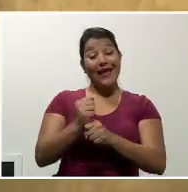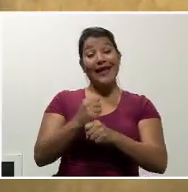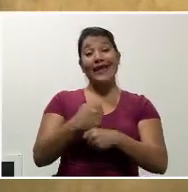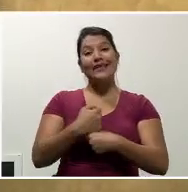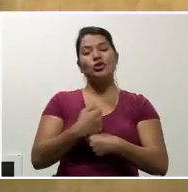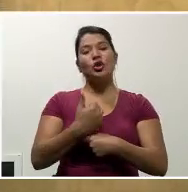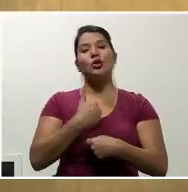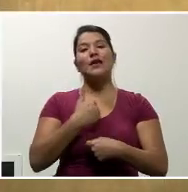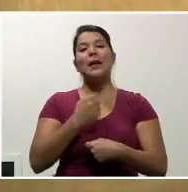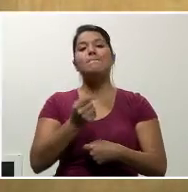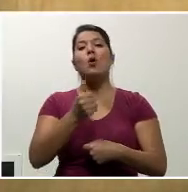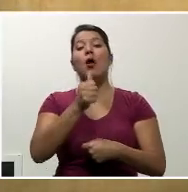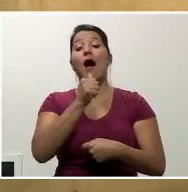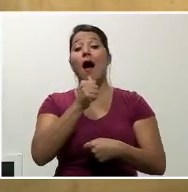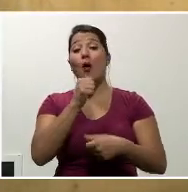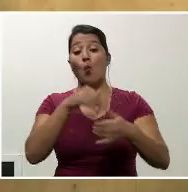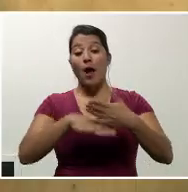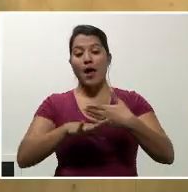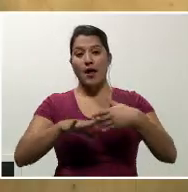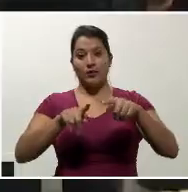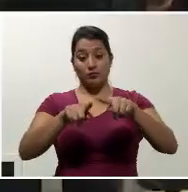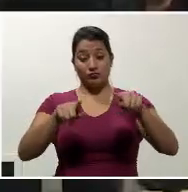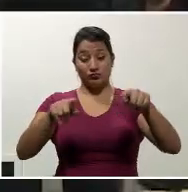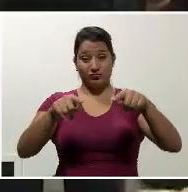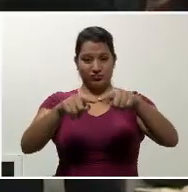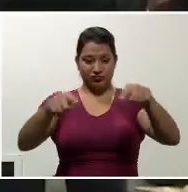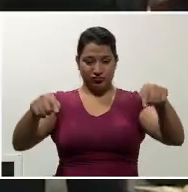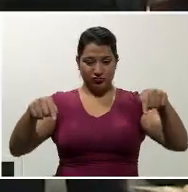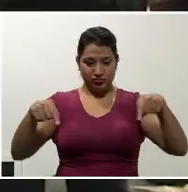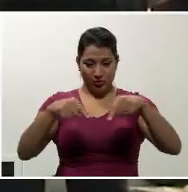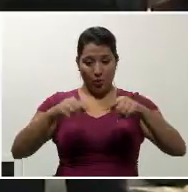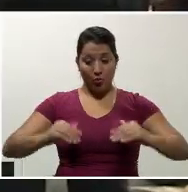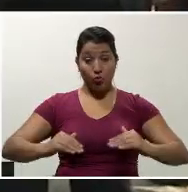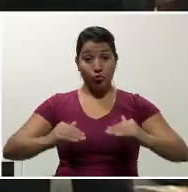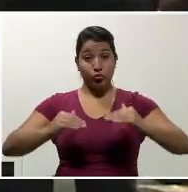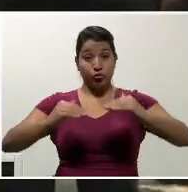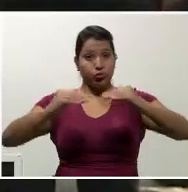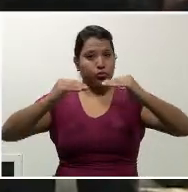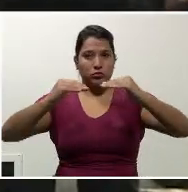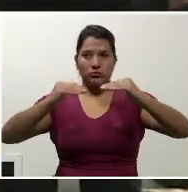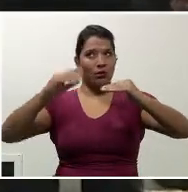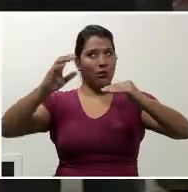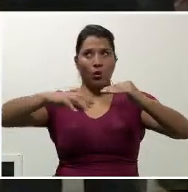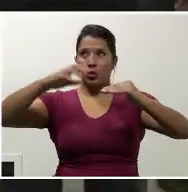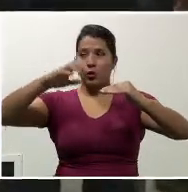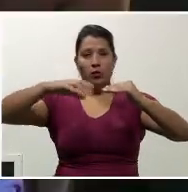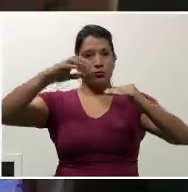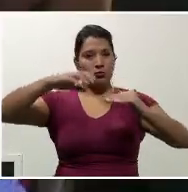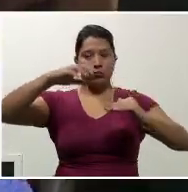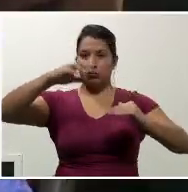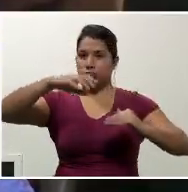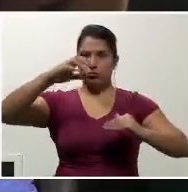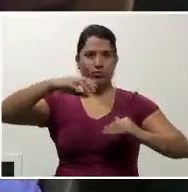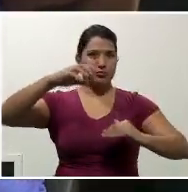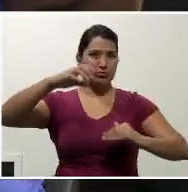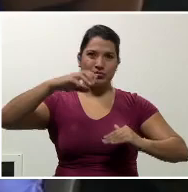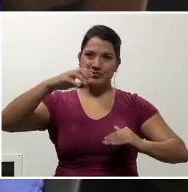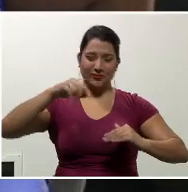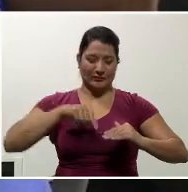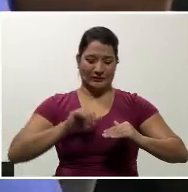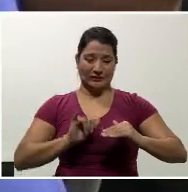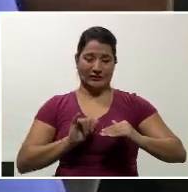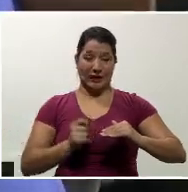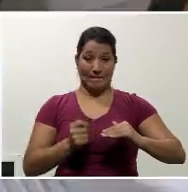de acueductos y alcantarillados, situación que obligó a la institución a racionalizar el agua este año.